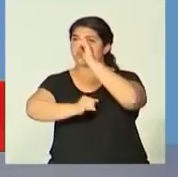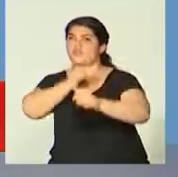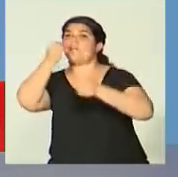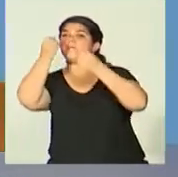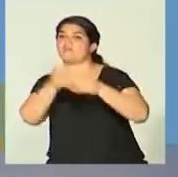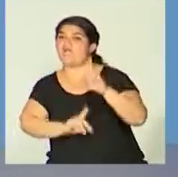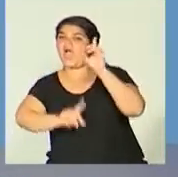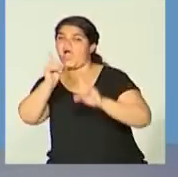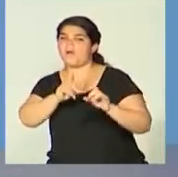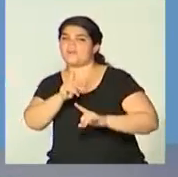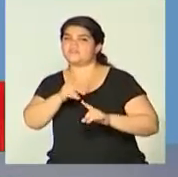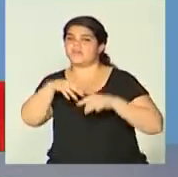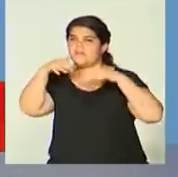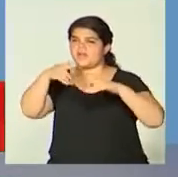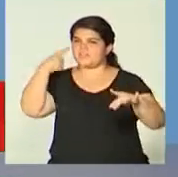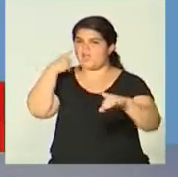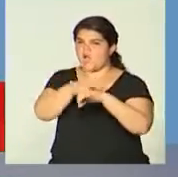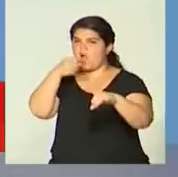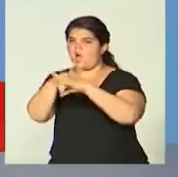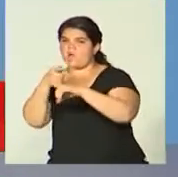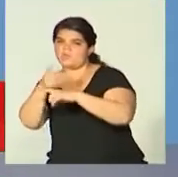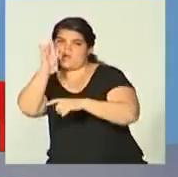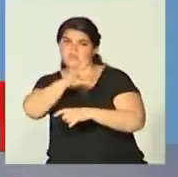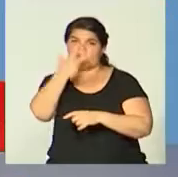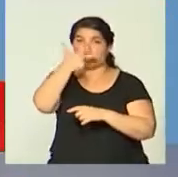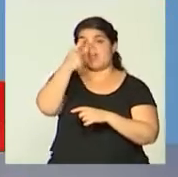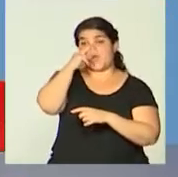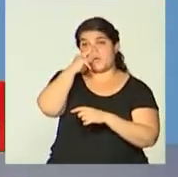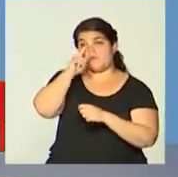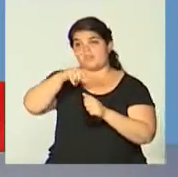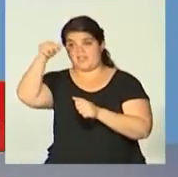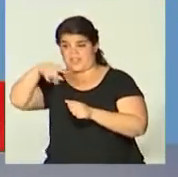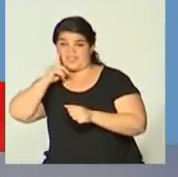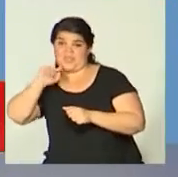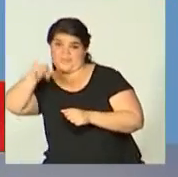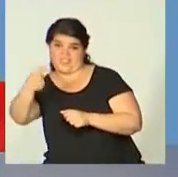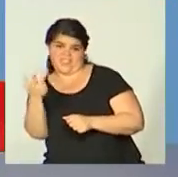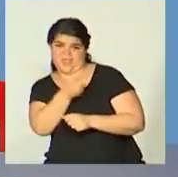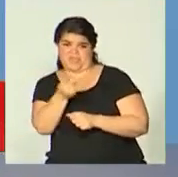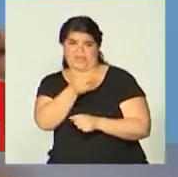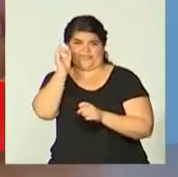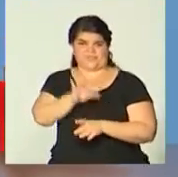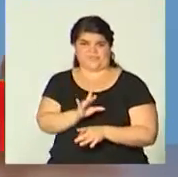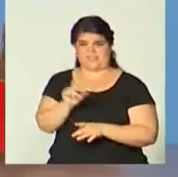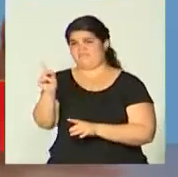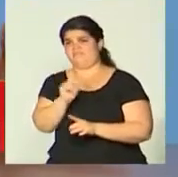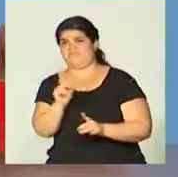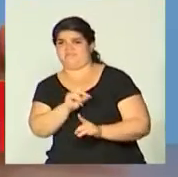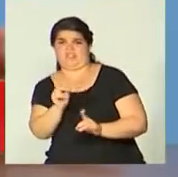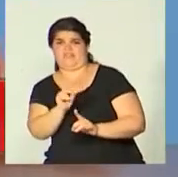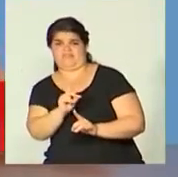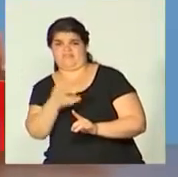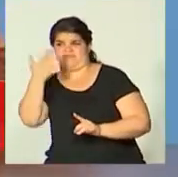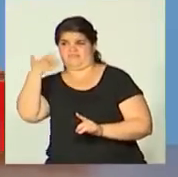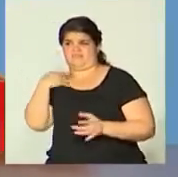marchas en contra de la violencia por los derechos de las mujeres ha sido el 3 de junio la de mañana y lo vuelvo a decir no no haber